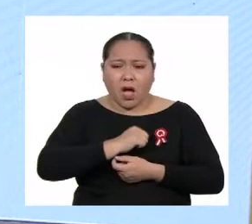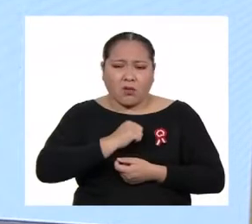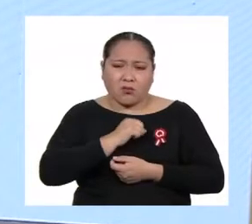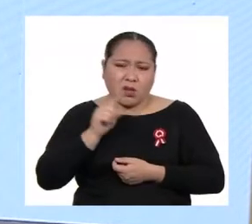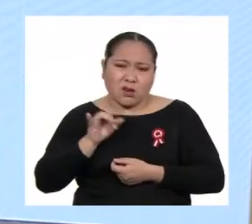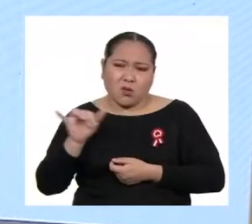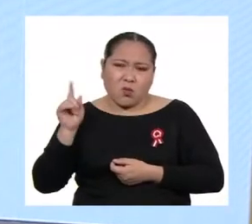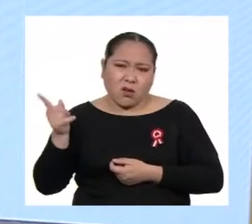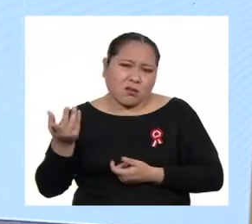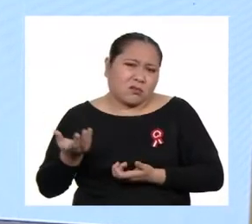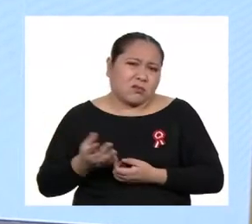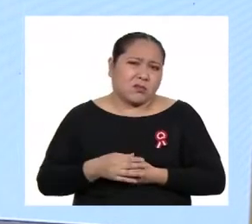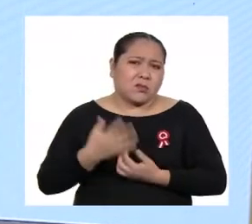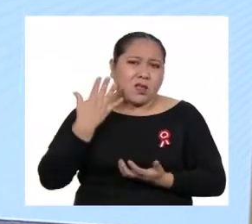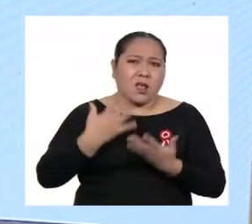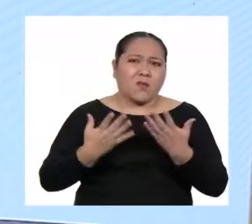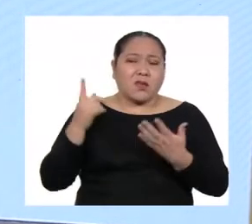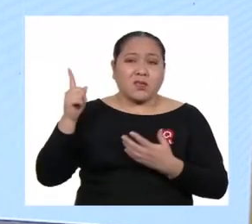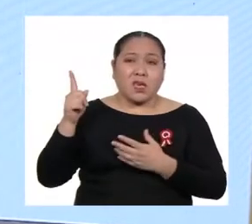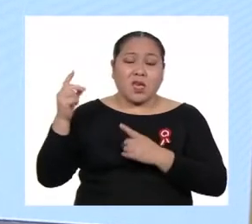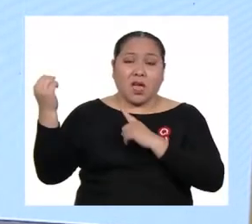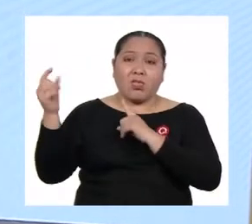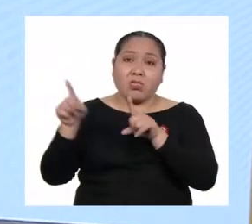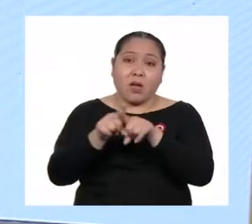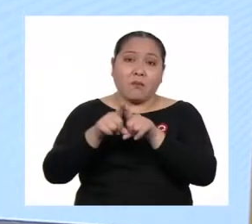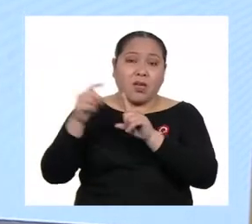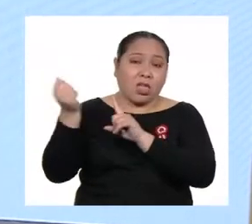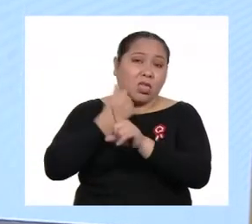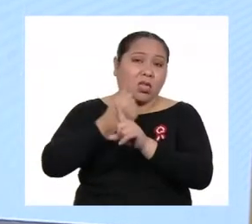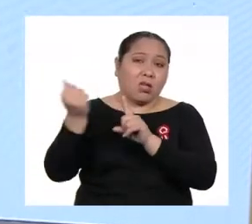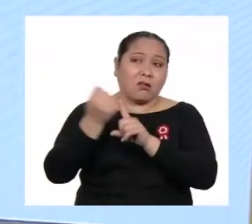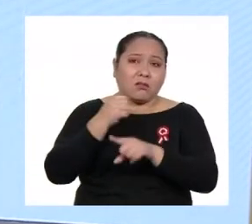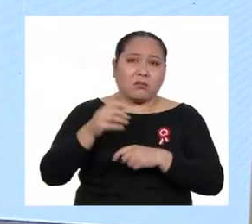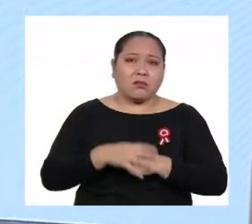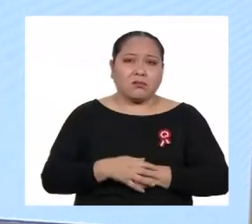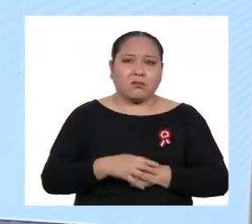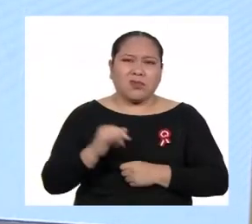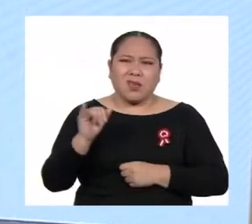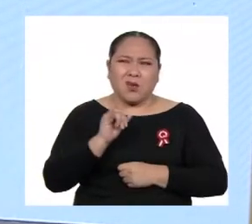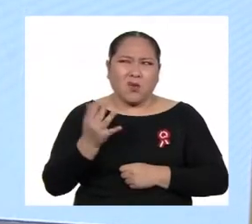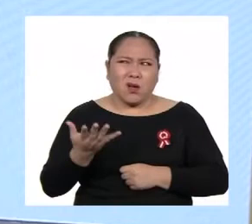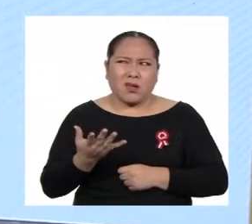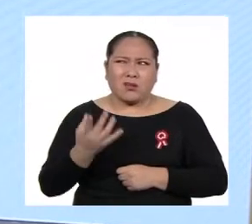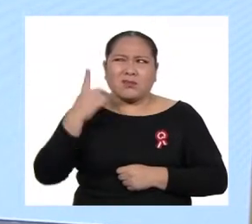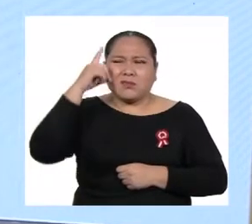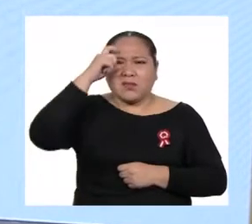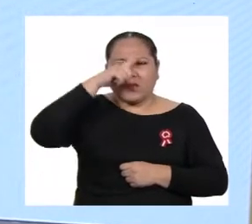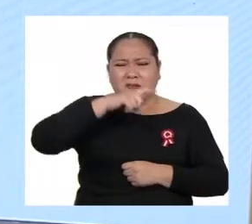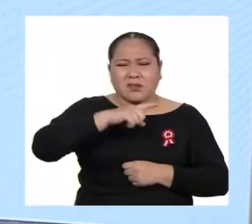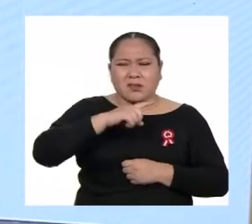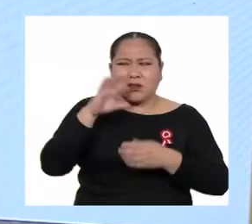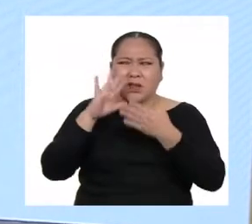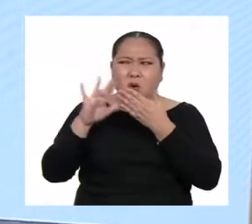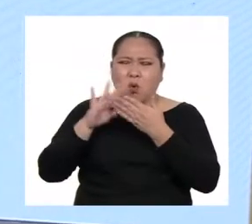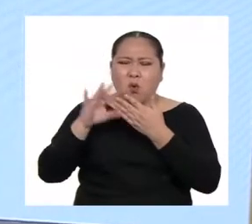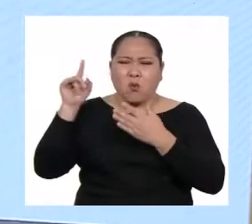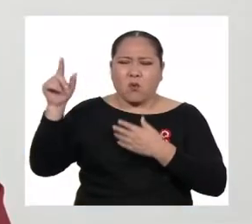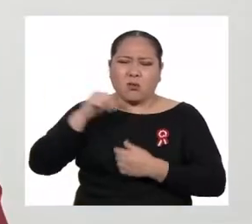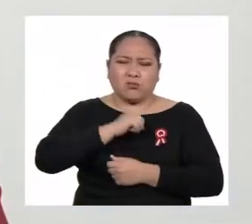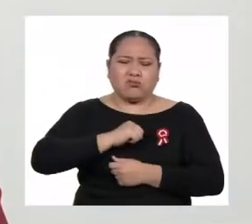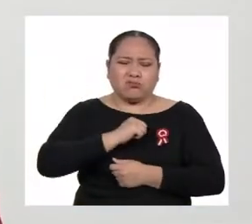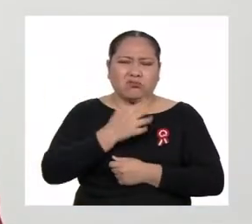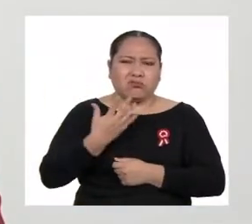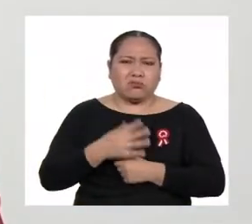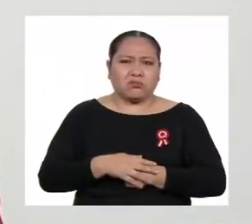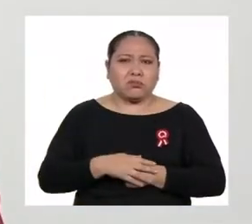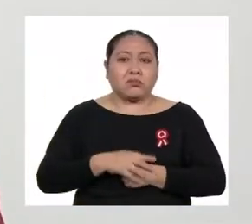Tal vez ella misma sufrió maltrato. Pero igual, con todo eso, es difícil justificar su comportamiento.